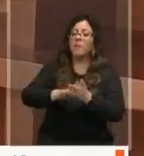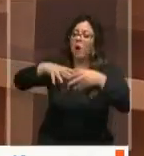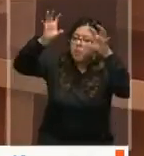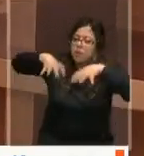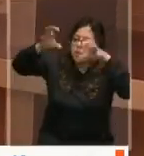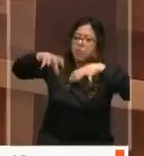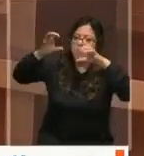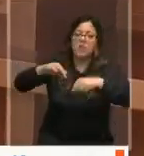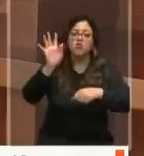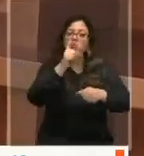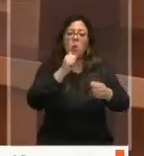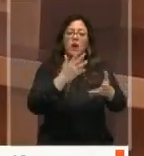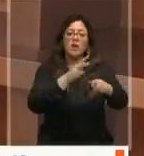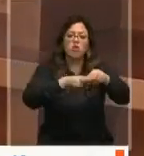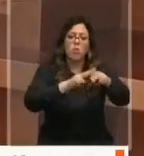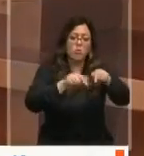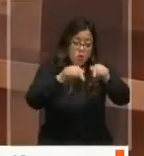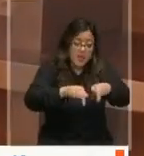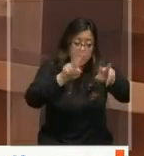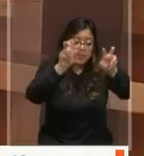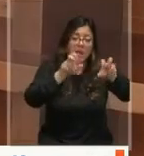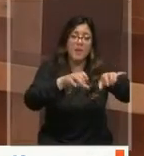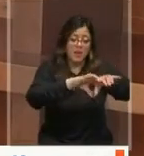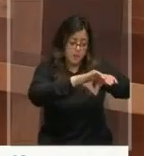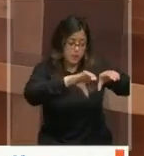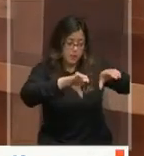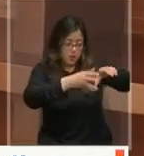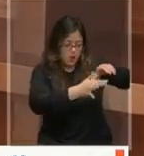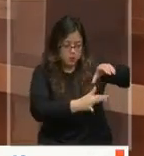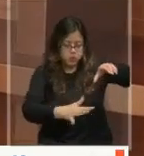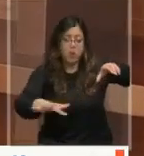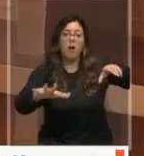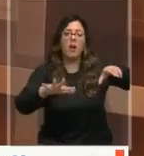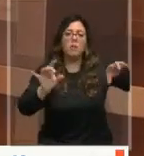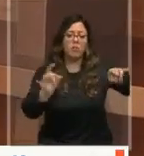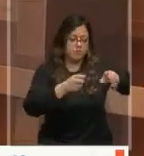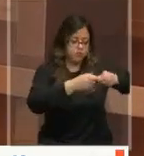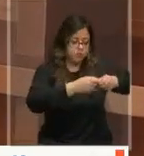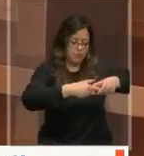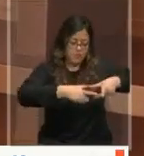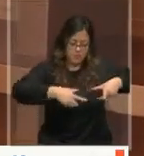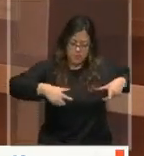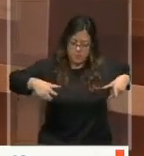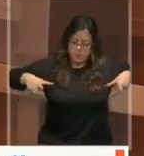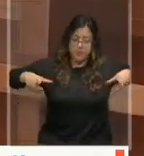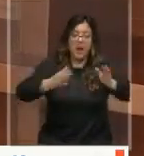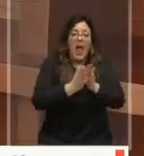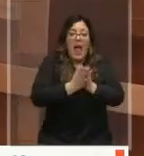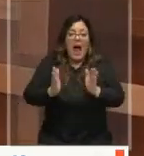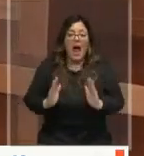el problema del colector, va a ir aumentando el socavón al lado de los edificios, poniendo